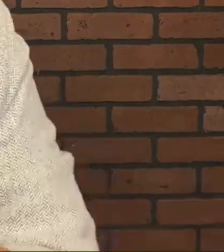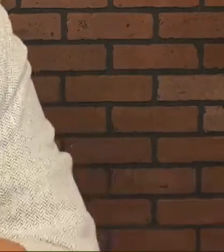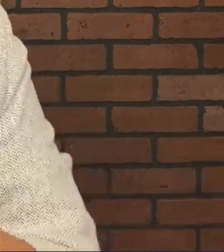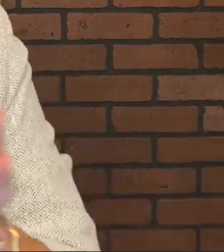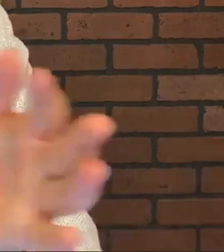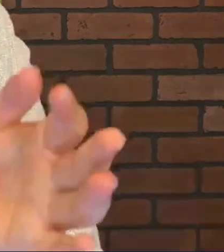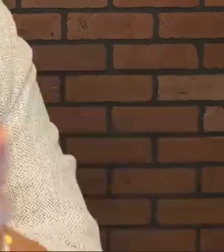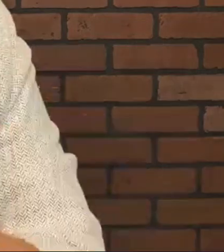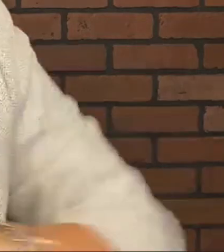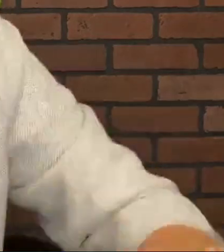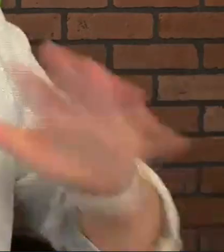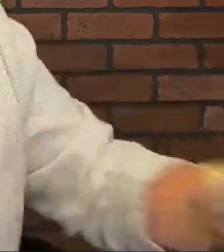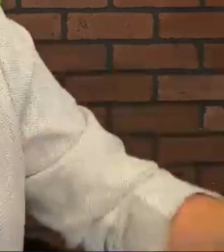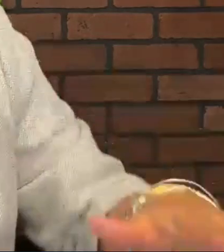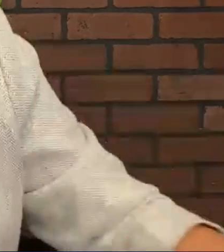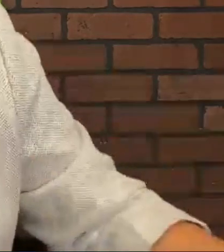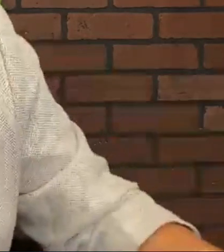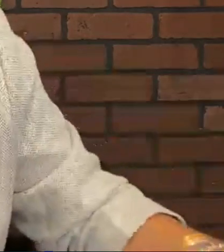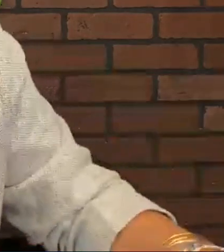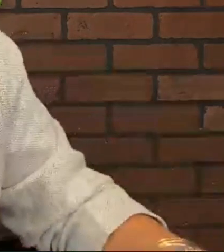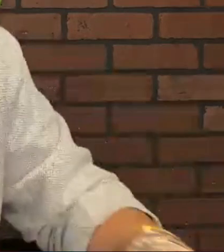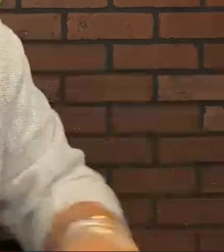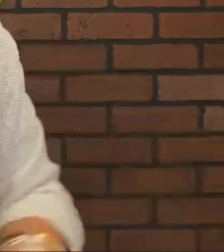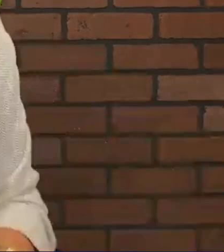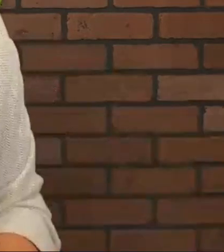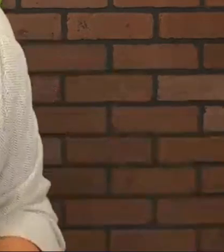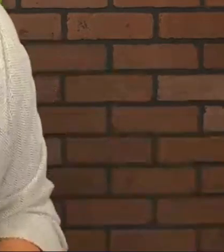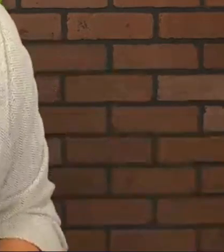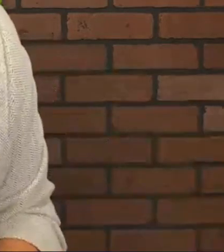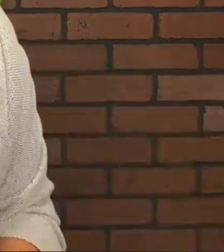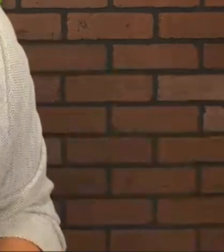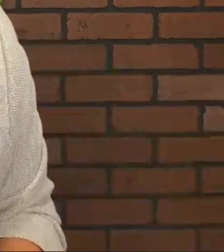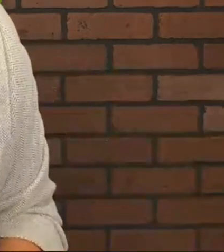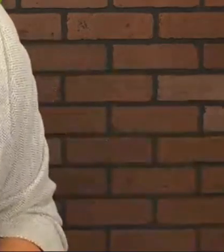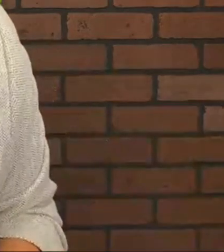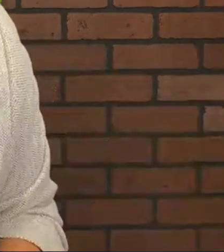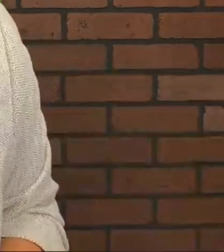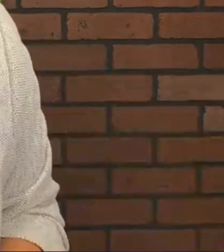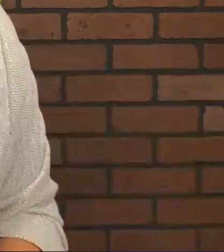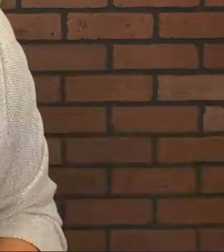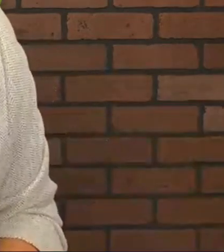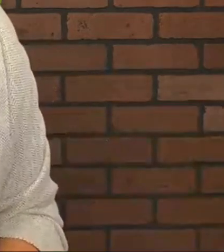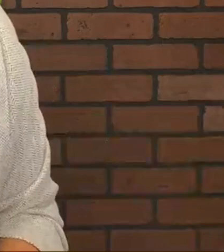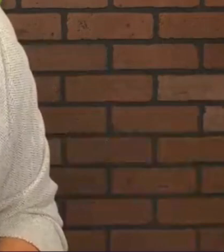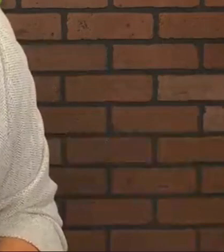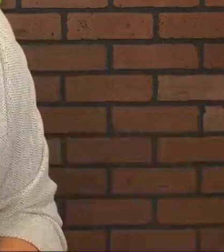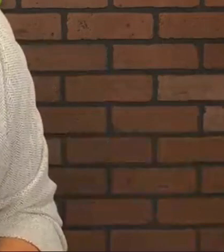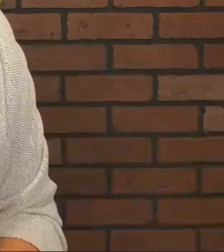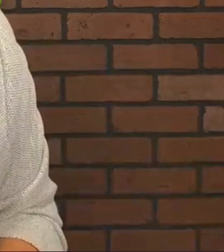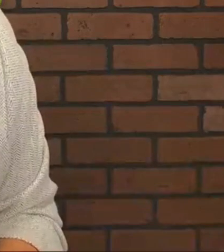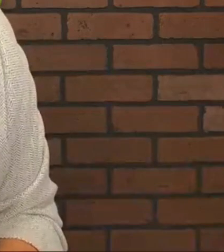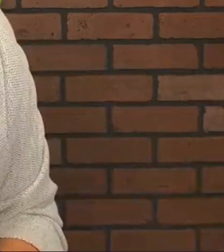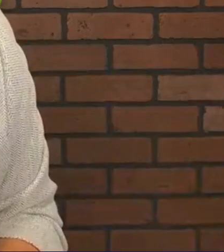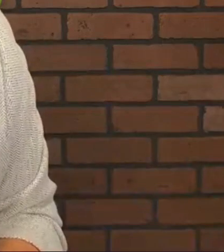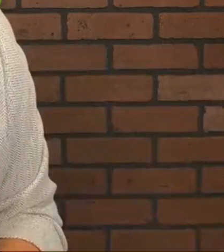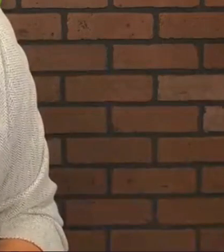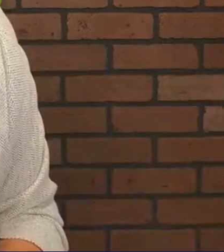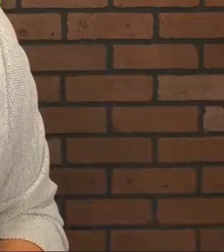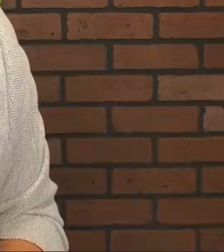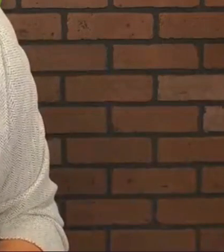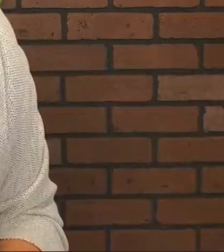Amigas y amigos, hubo un cortón aquí de Bolón Ping-Pong, pero ya llegamos, ya estamos listos. Y ¿saben qué? Vámonos de regreso a ver esa transmisión,